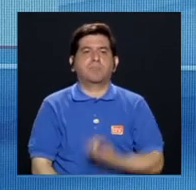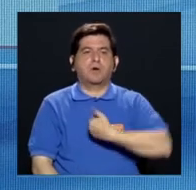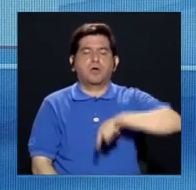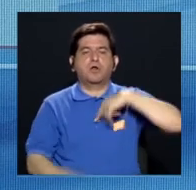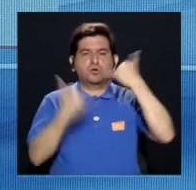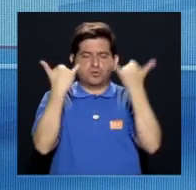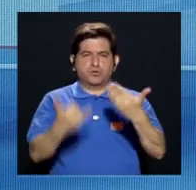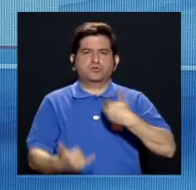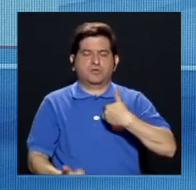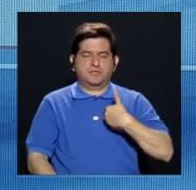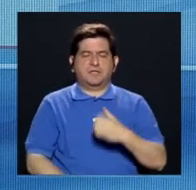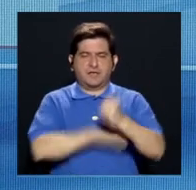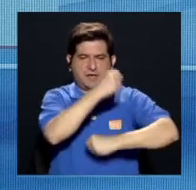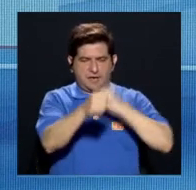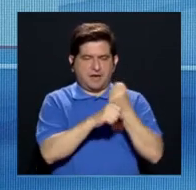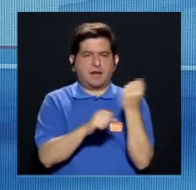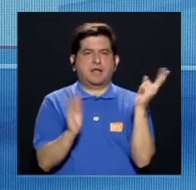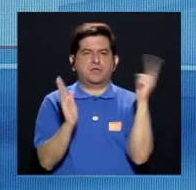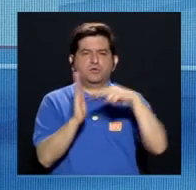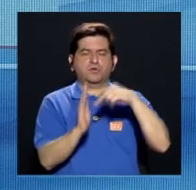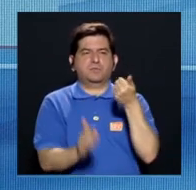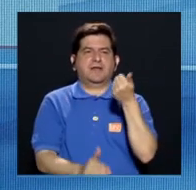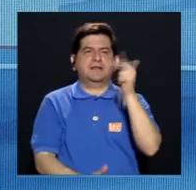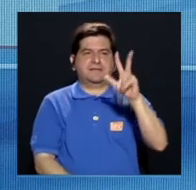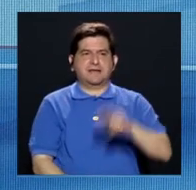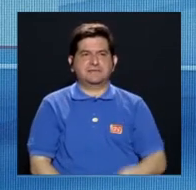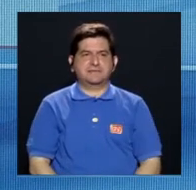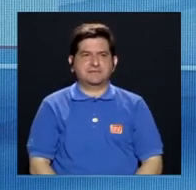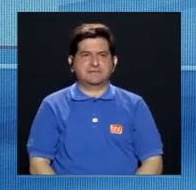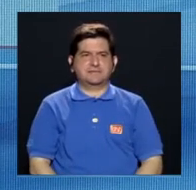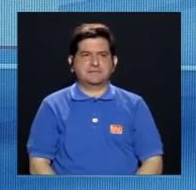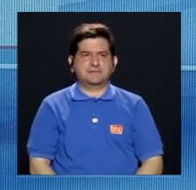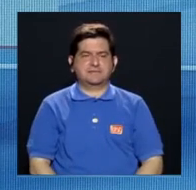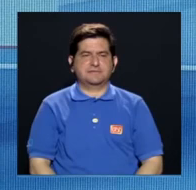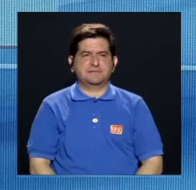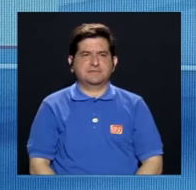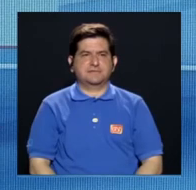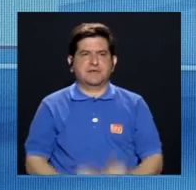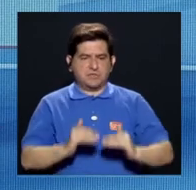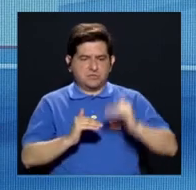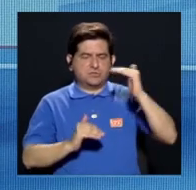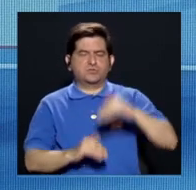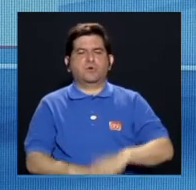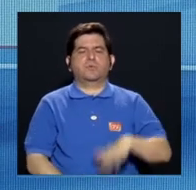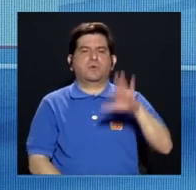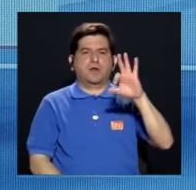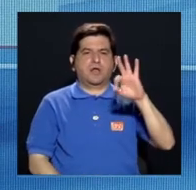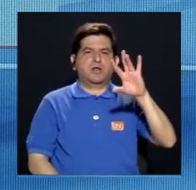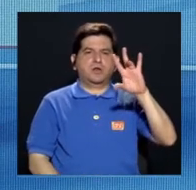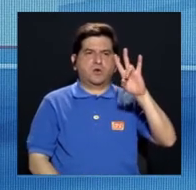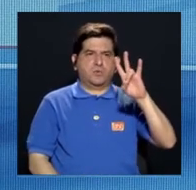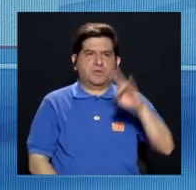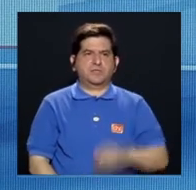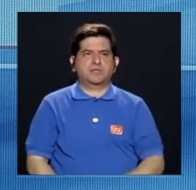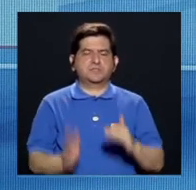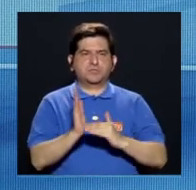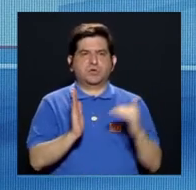logramos ya tener en el año 2013 más de 97